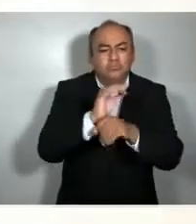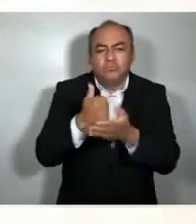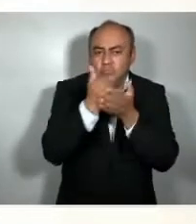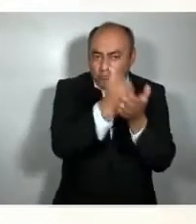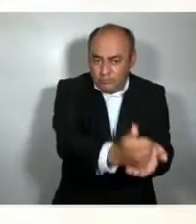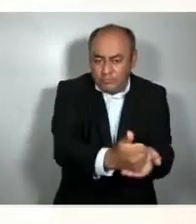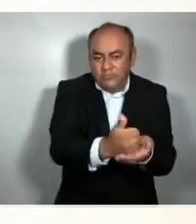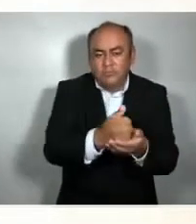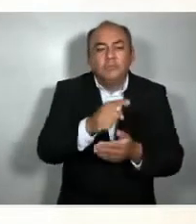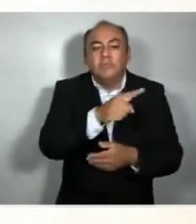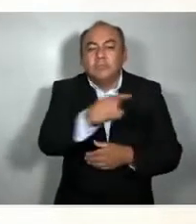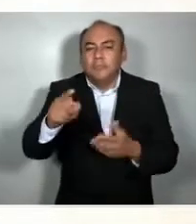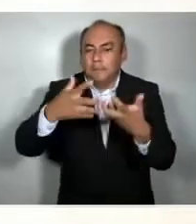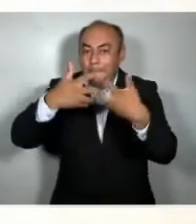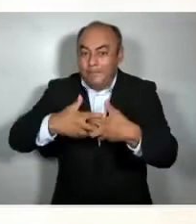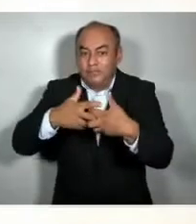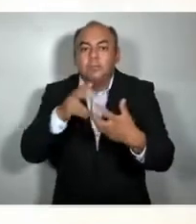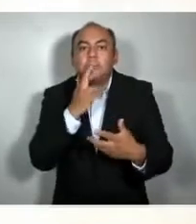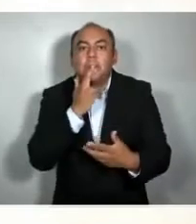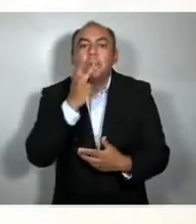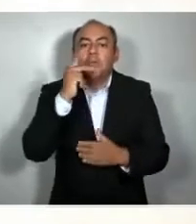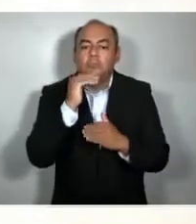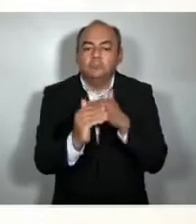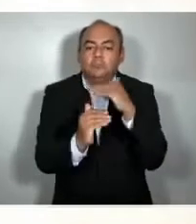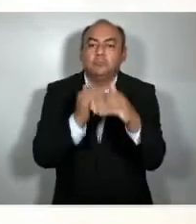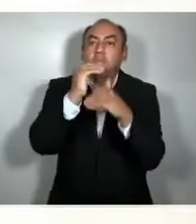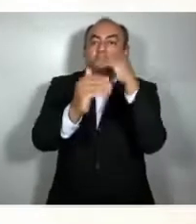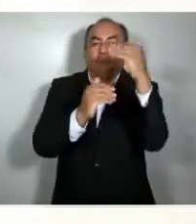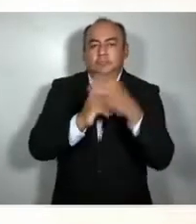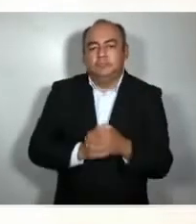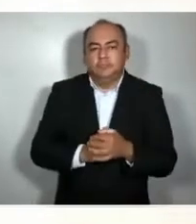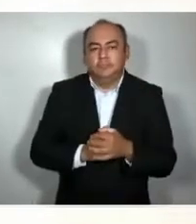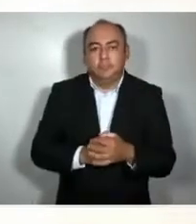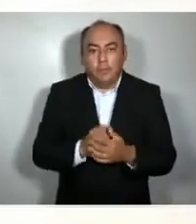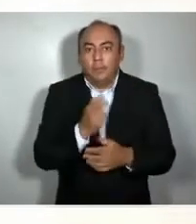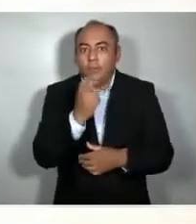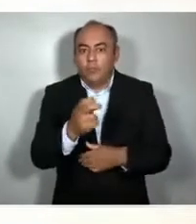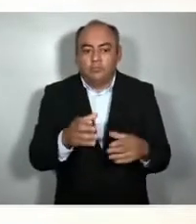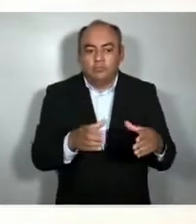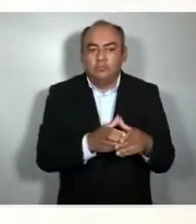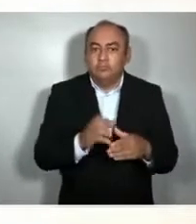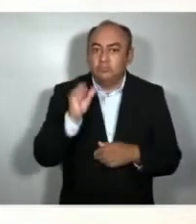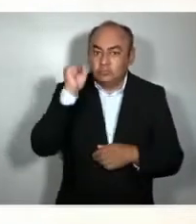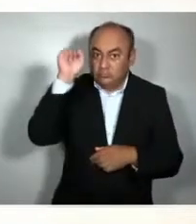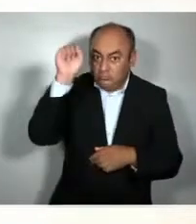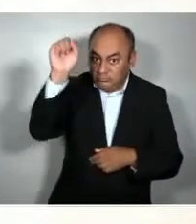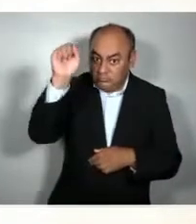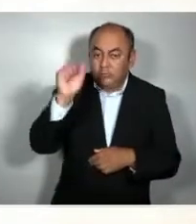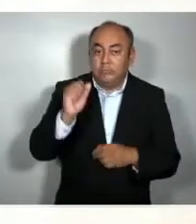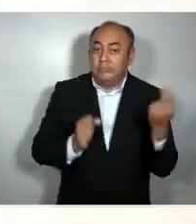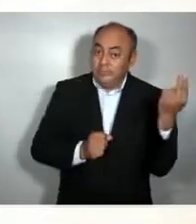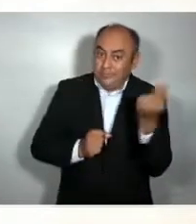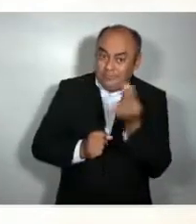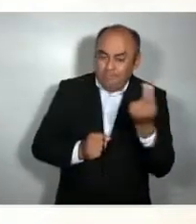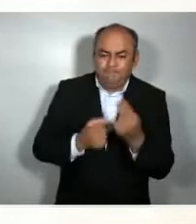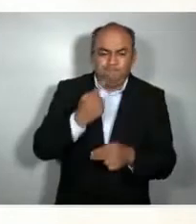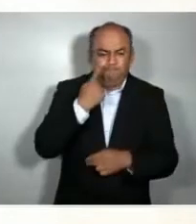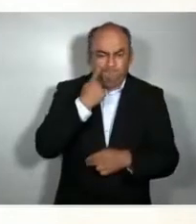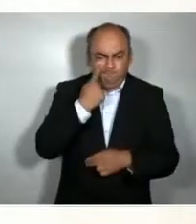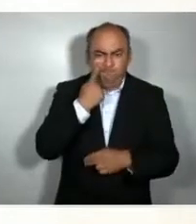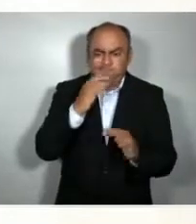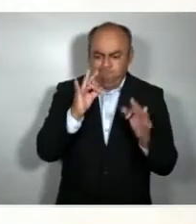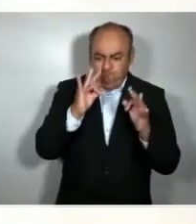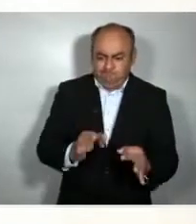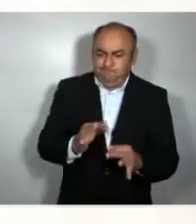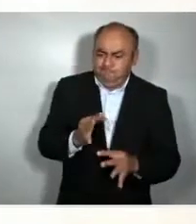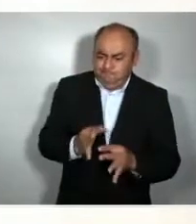empresas. Por eso, los sindicatos debemos ser estrictos vigilantes de su implementación,